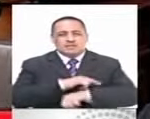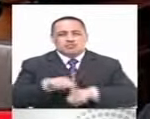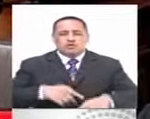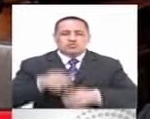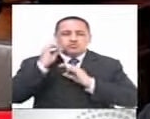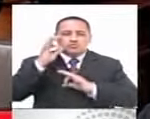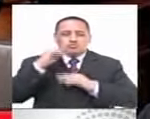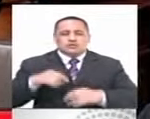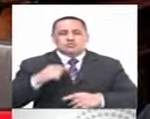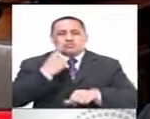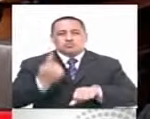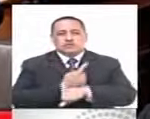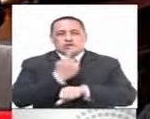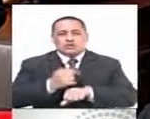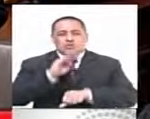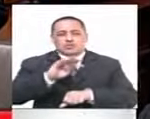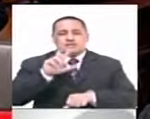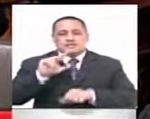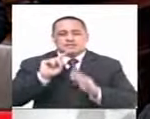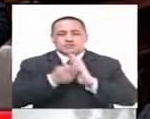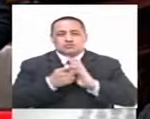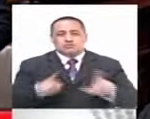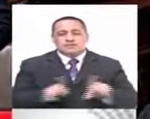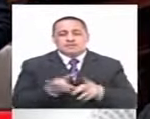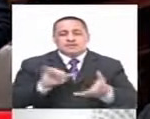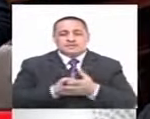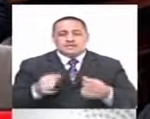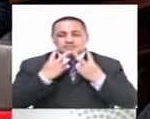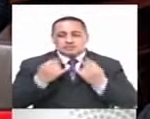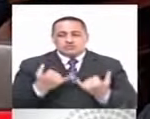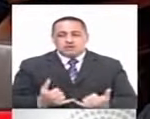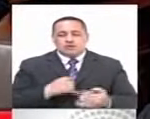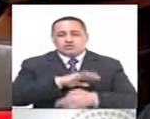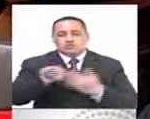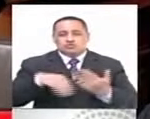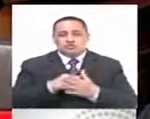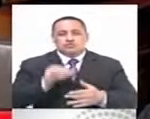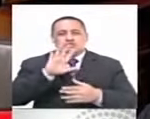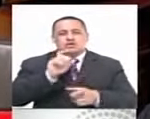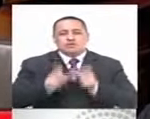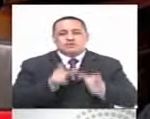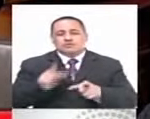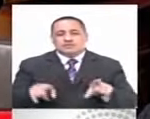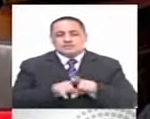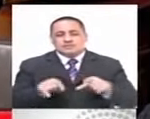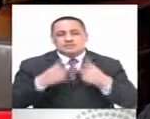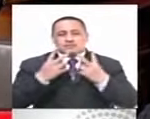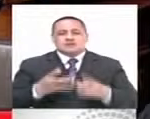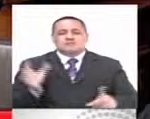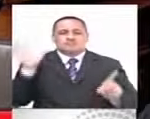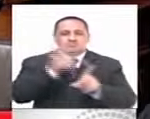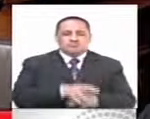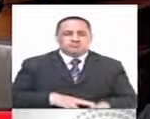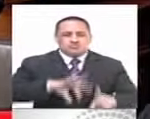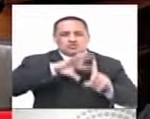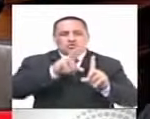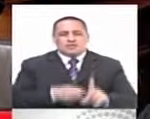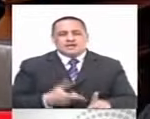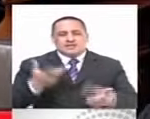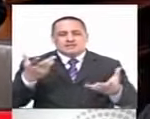de la Premier, que es 1 hora con 43 minutos, según las estadísticas, cerca de 5 personas han sido asaltadas,